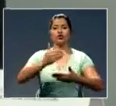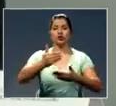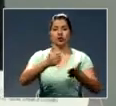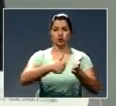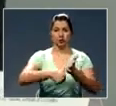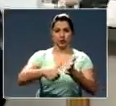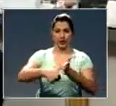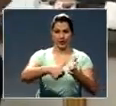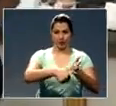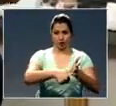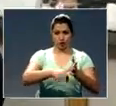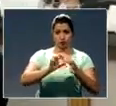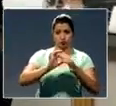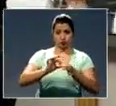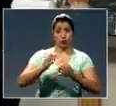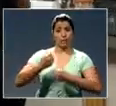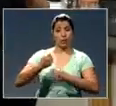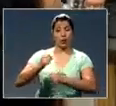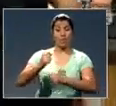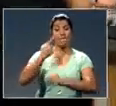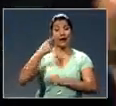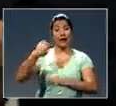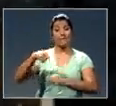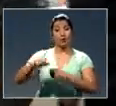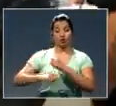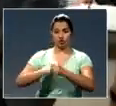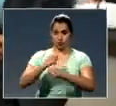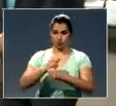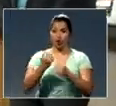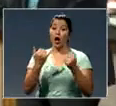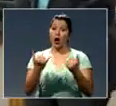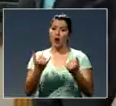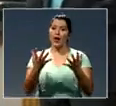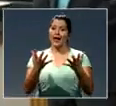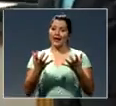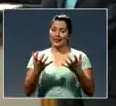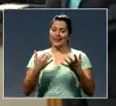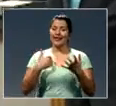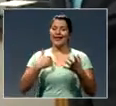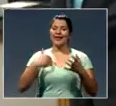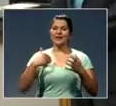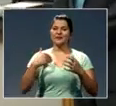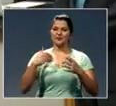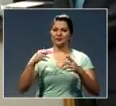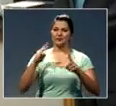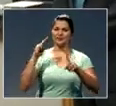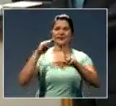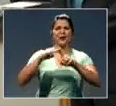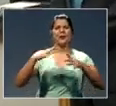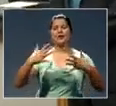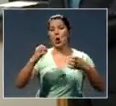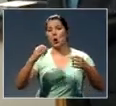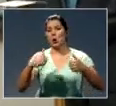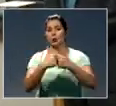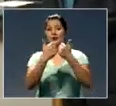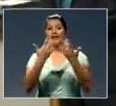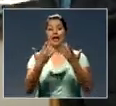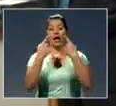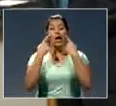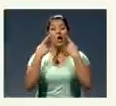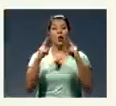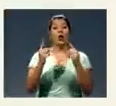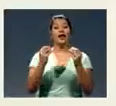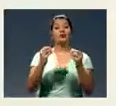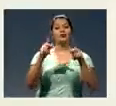próximo año. La consigna será de nuevo bajar el alto abstencionismo, que en estos comicios es tradicionalmente mayor al